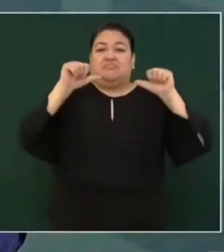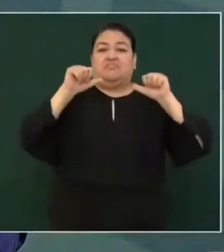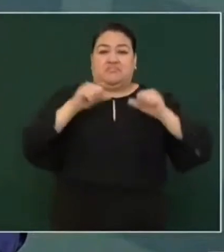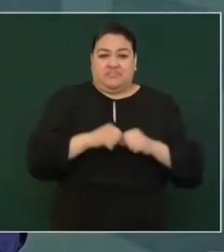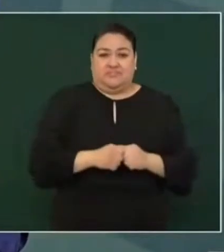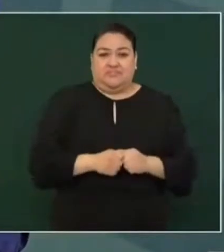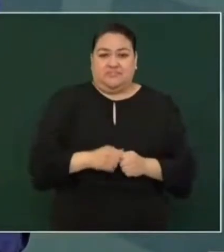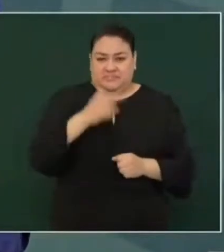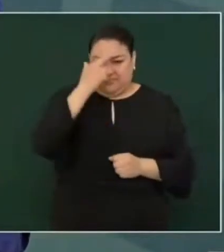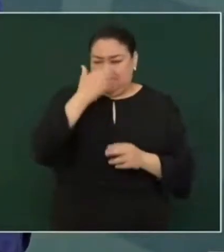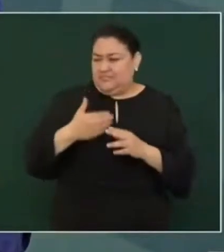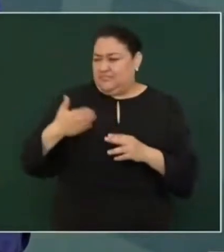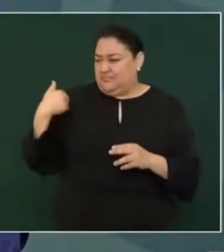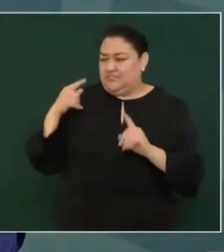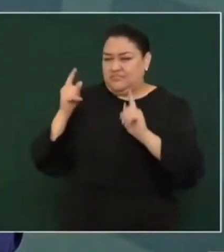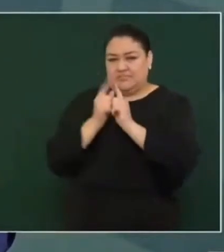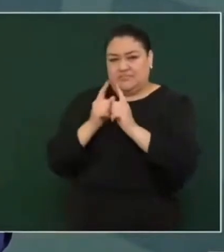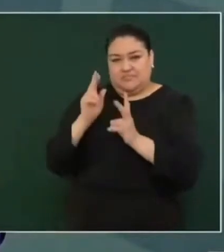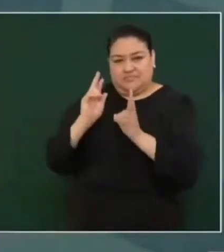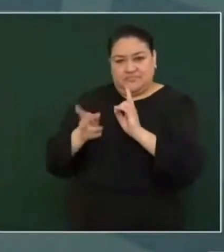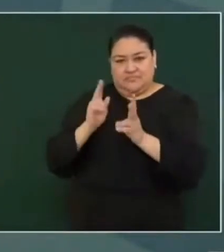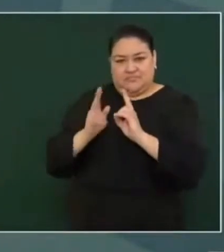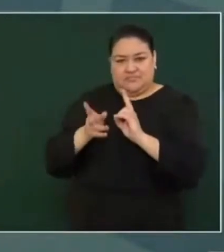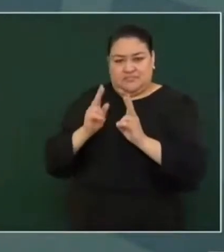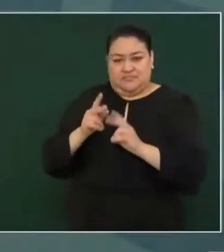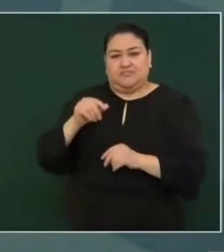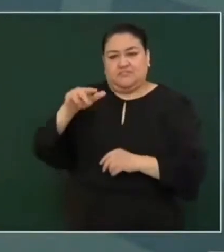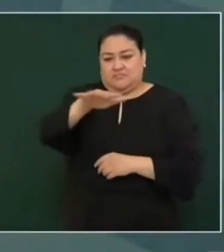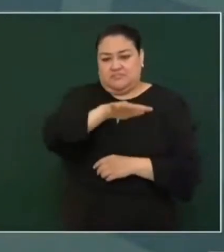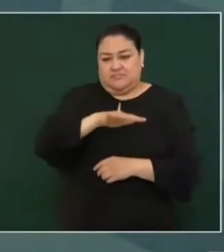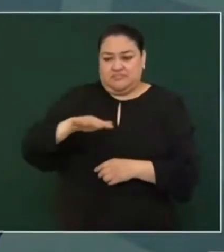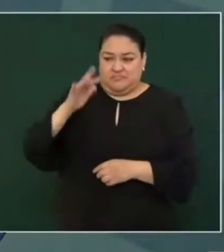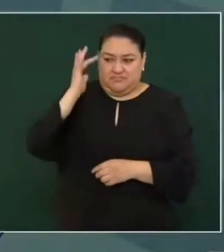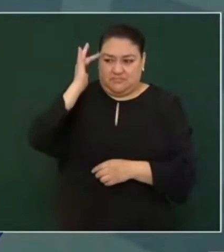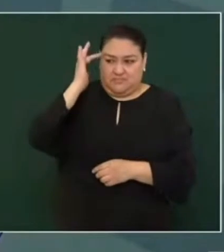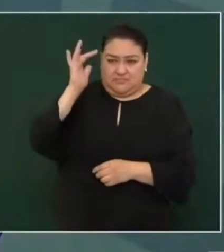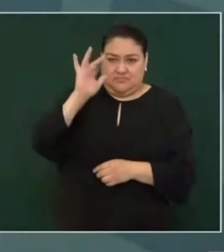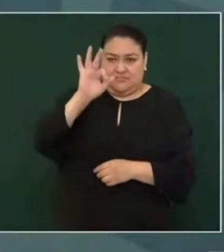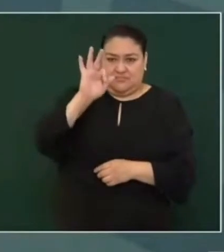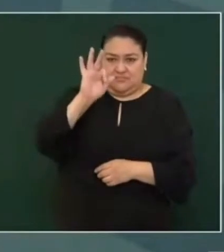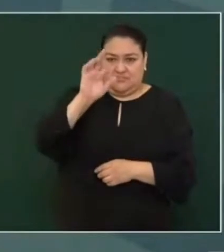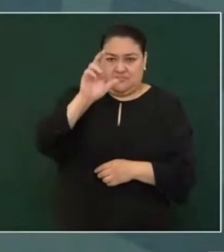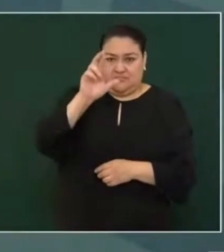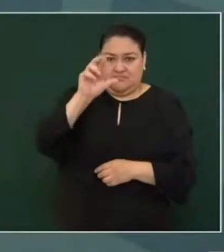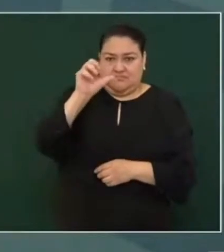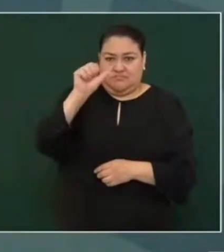Hace unos días me contaron que en San Francisco,